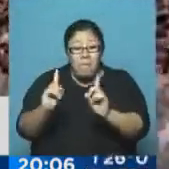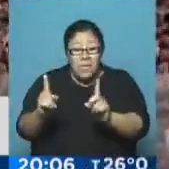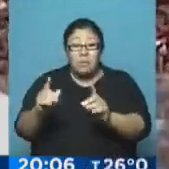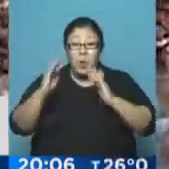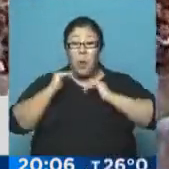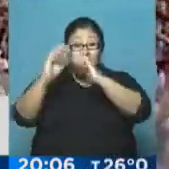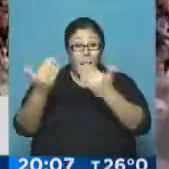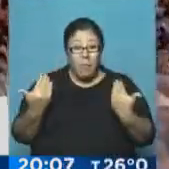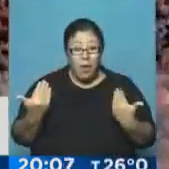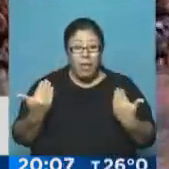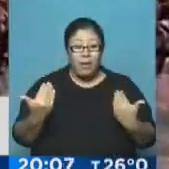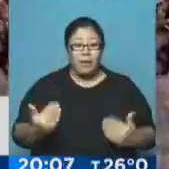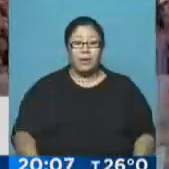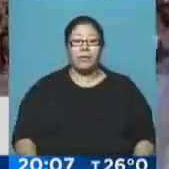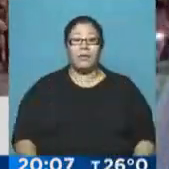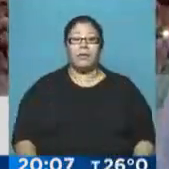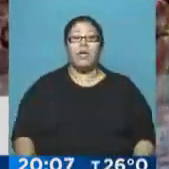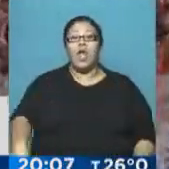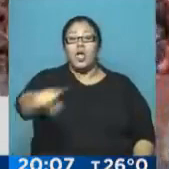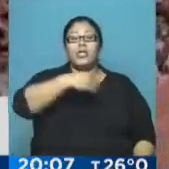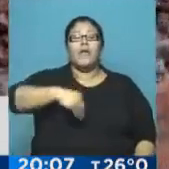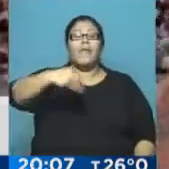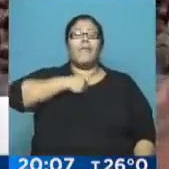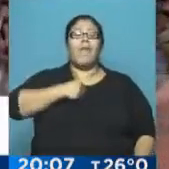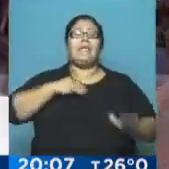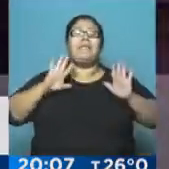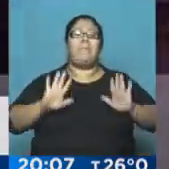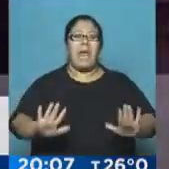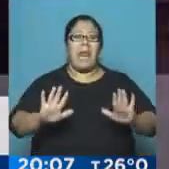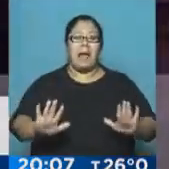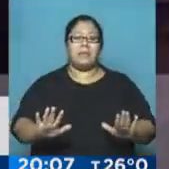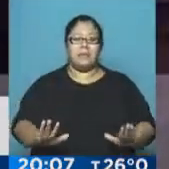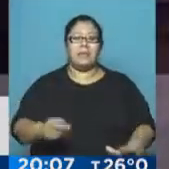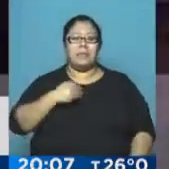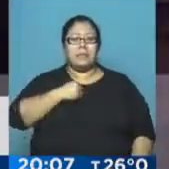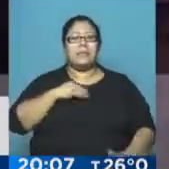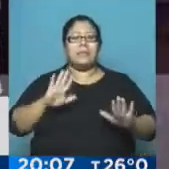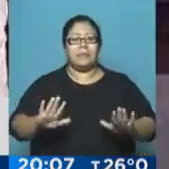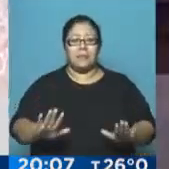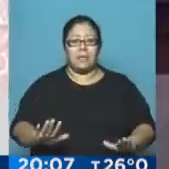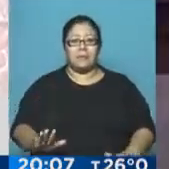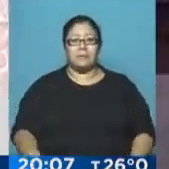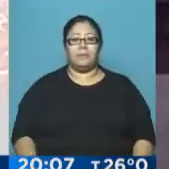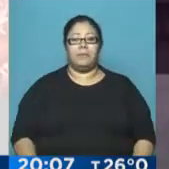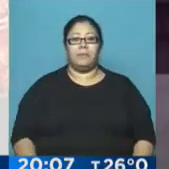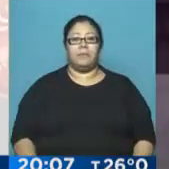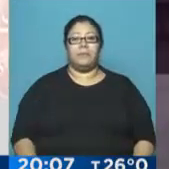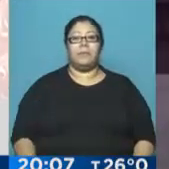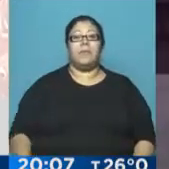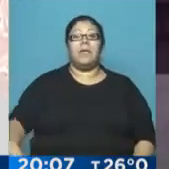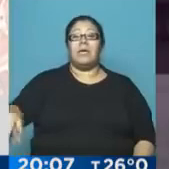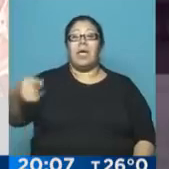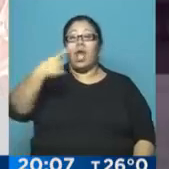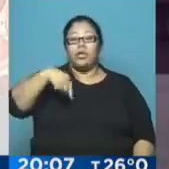Tengamos mucha fe y mucha esperanza, que no nos